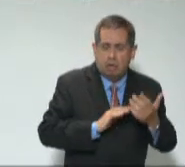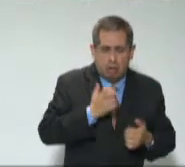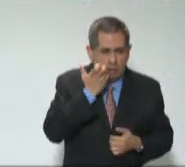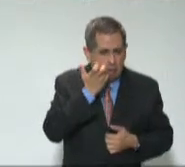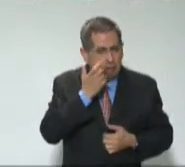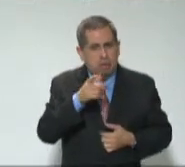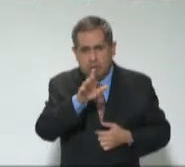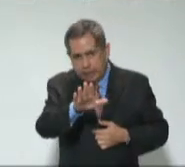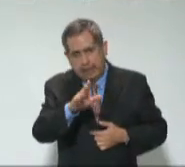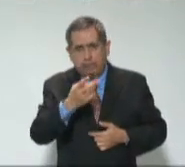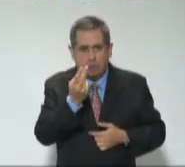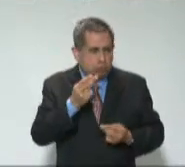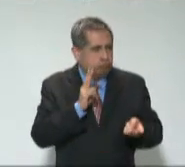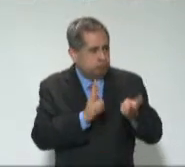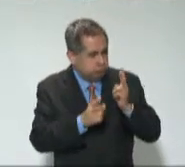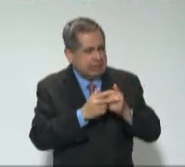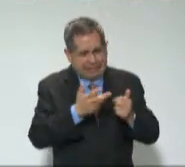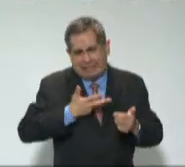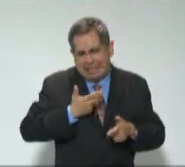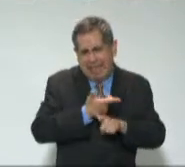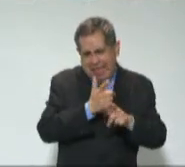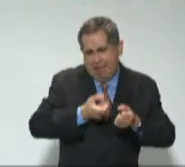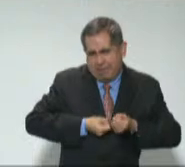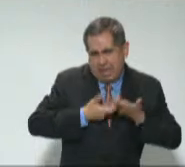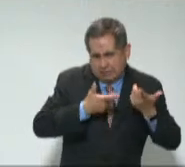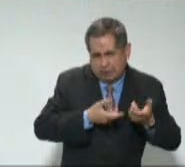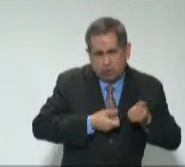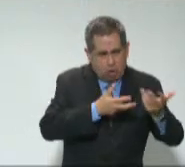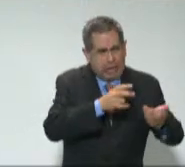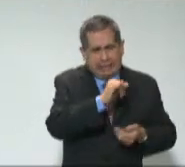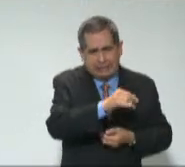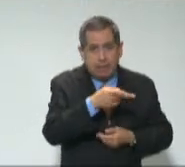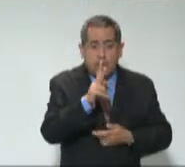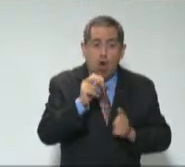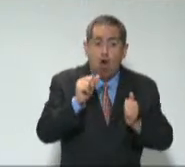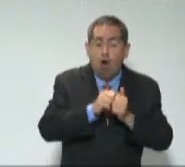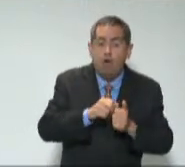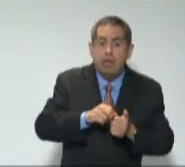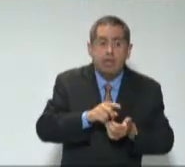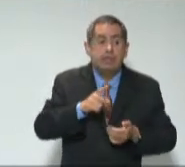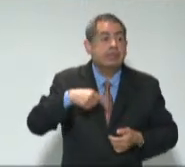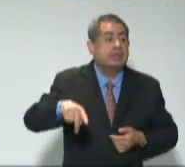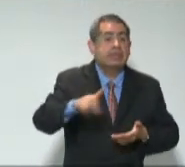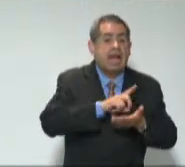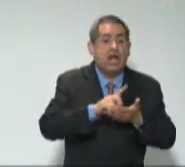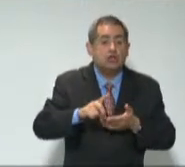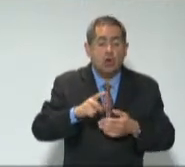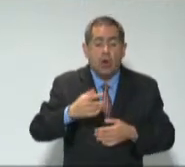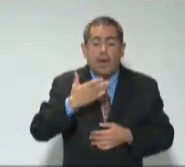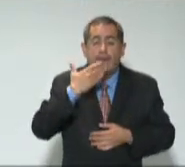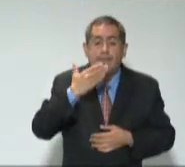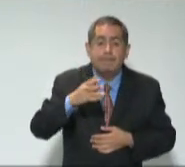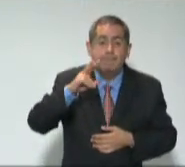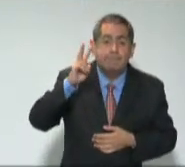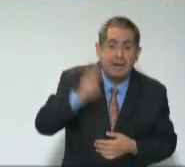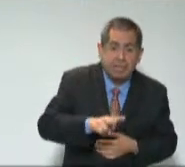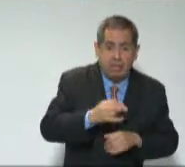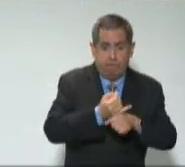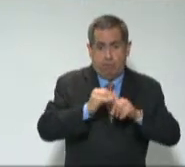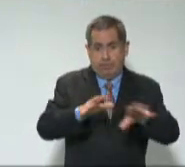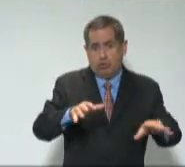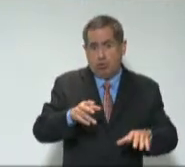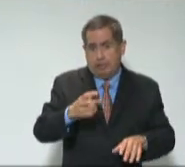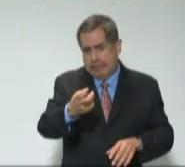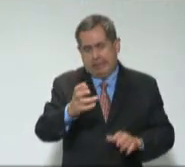desde luego siempre el derecho a la libertad de expresión con también el derecho de la población a estar bien informada ahora